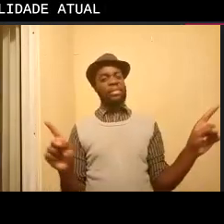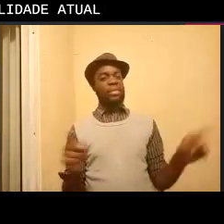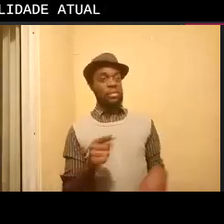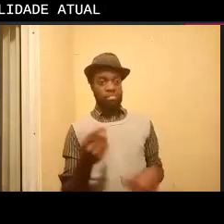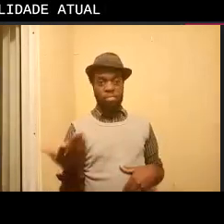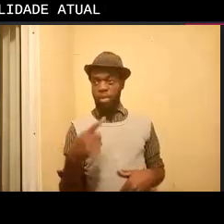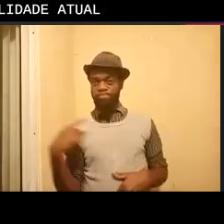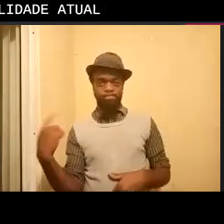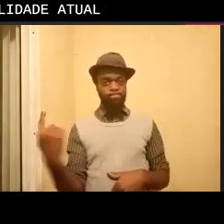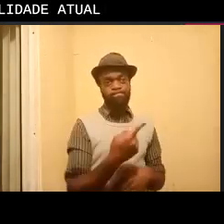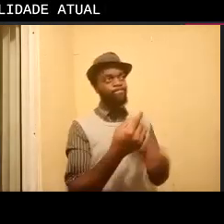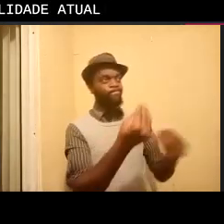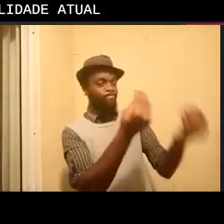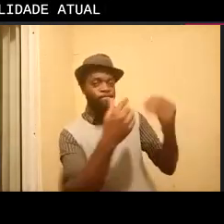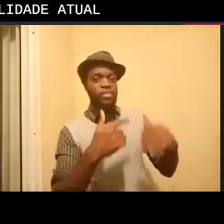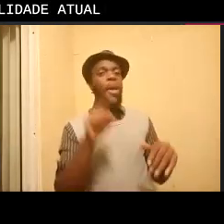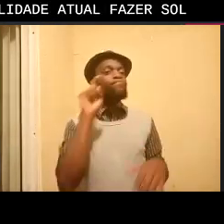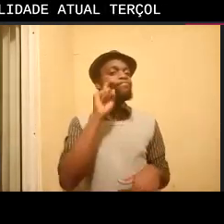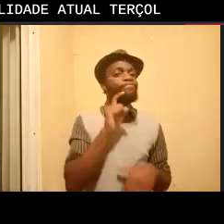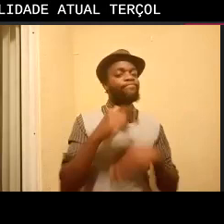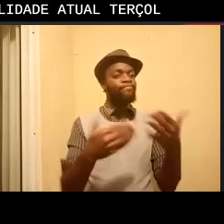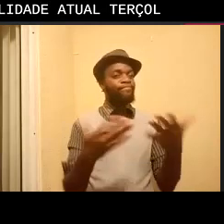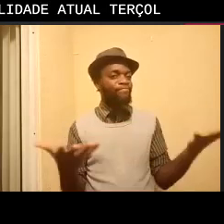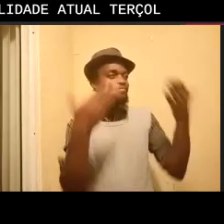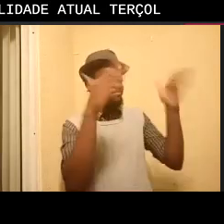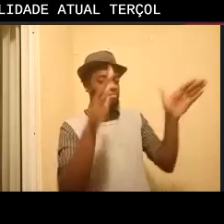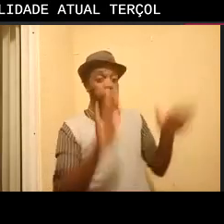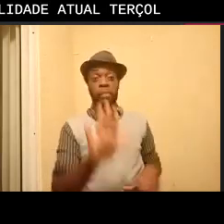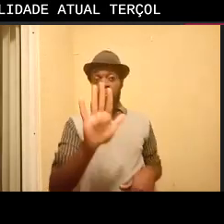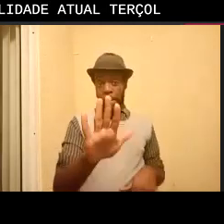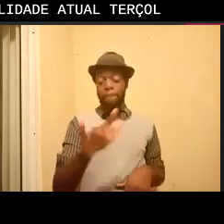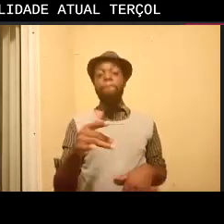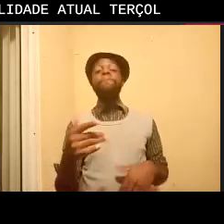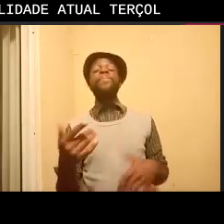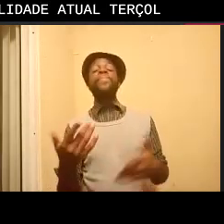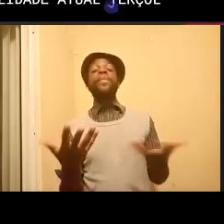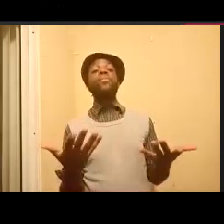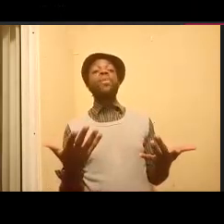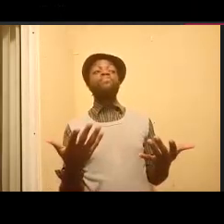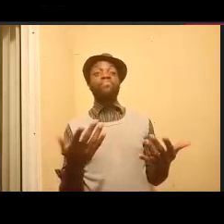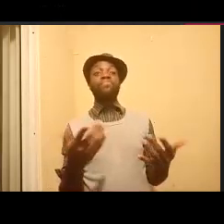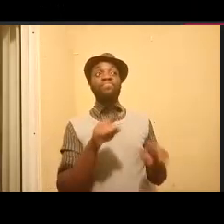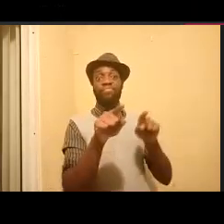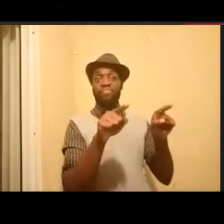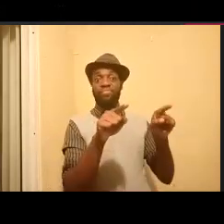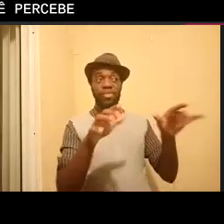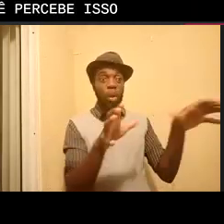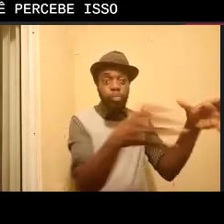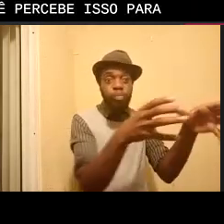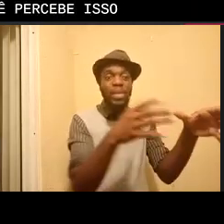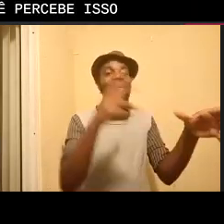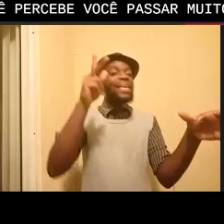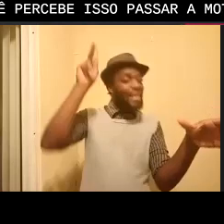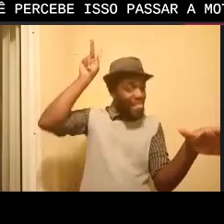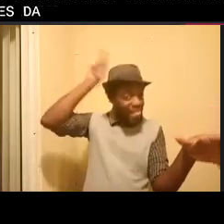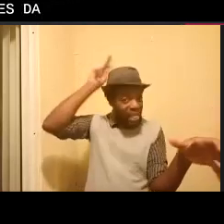sexual. Y digamos, en los pueblos indígenas, acá en Colombia se nota mucho pues digamos, este tipo